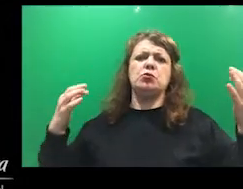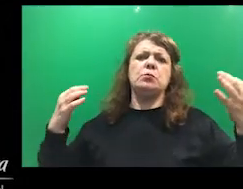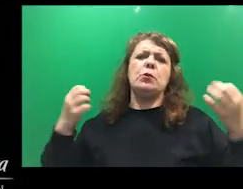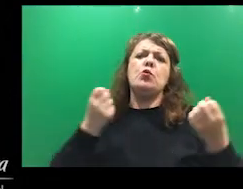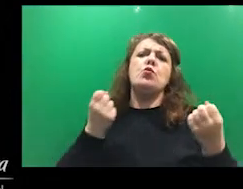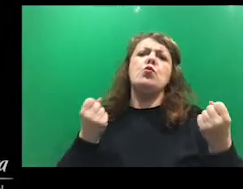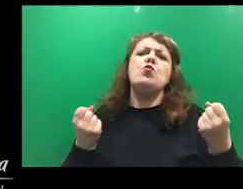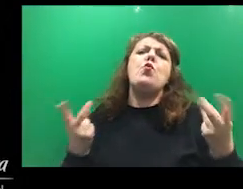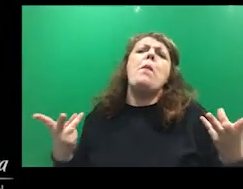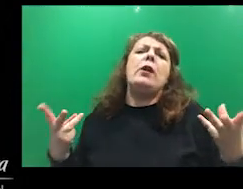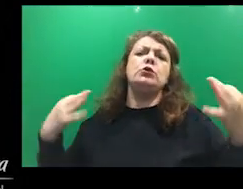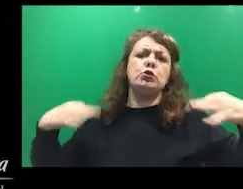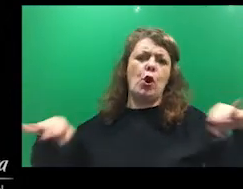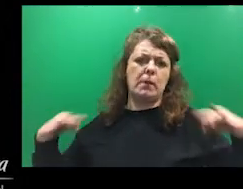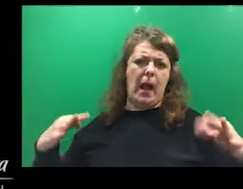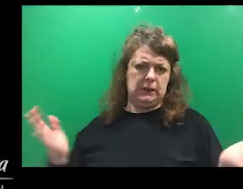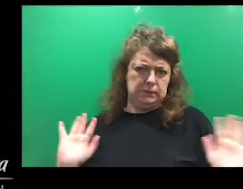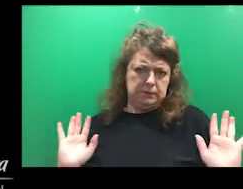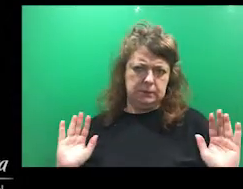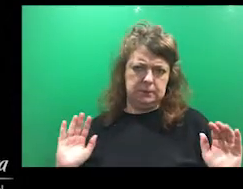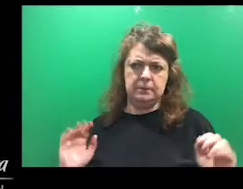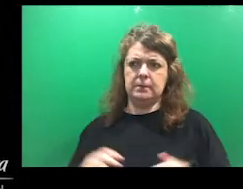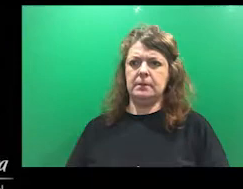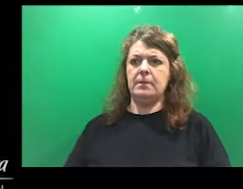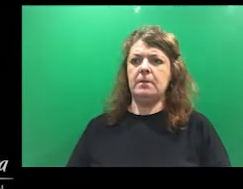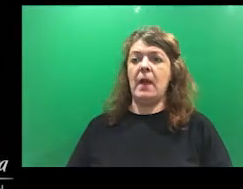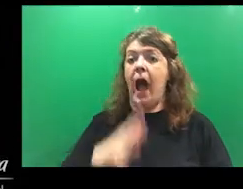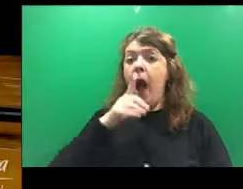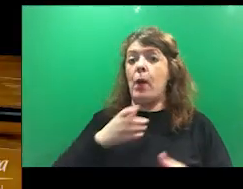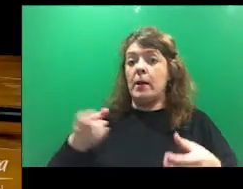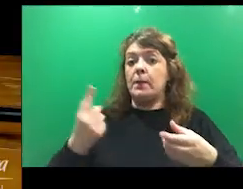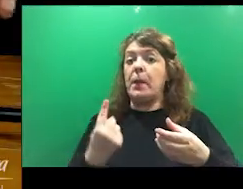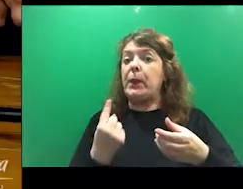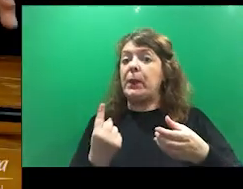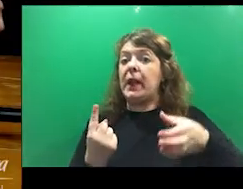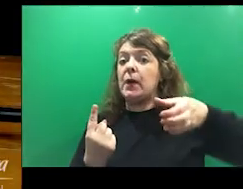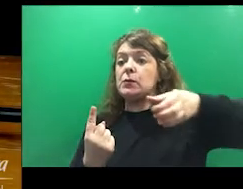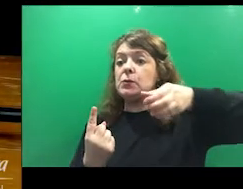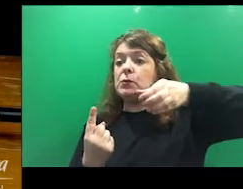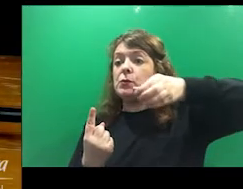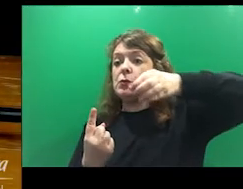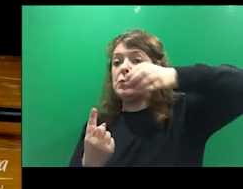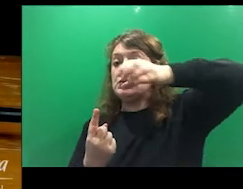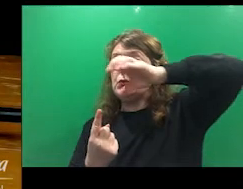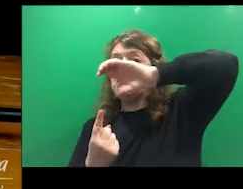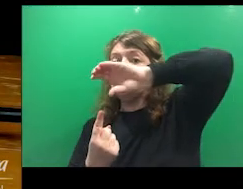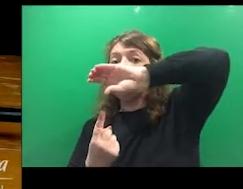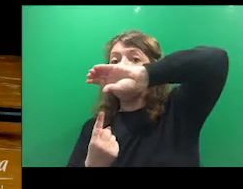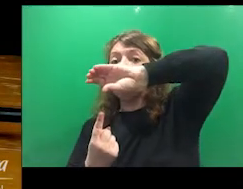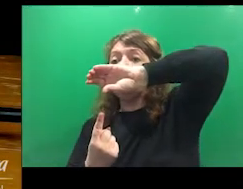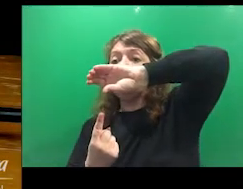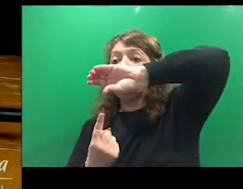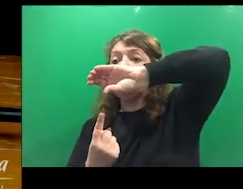que son valores normales. Ahora voy a echar el CO2.